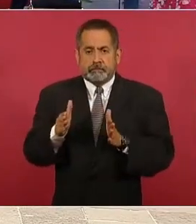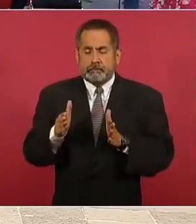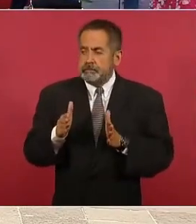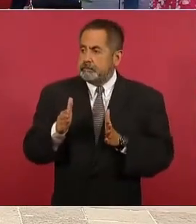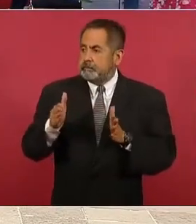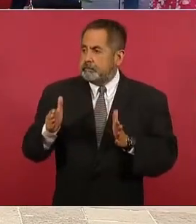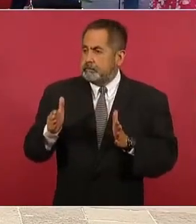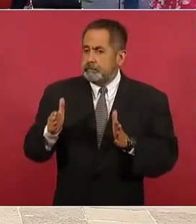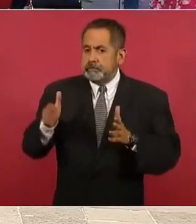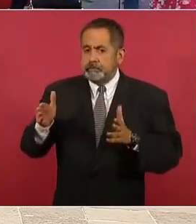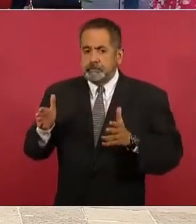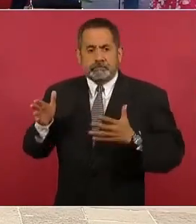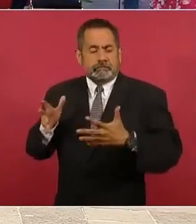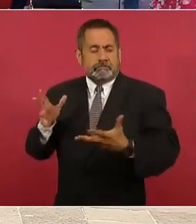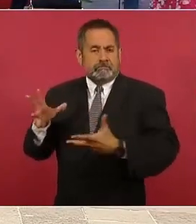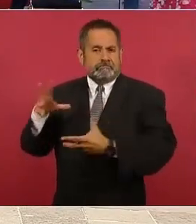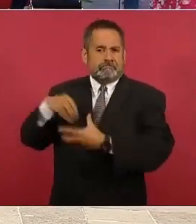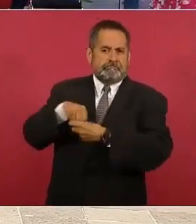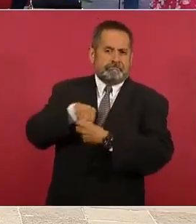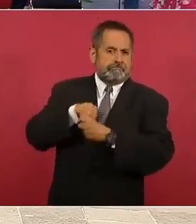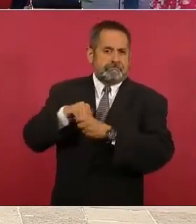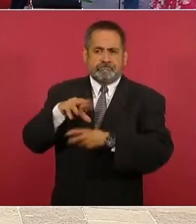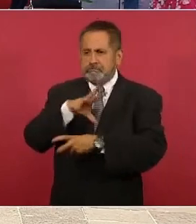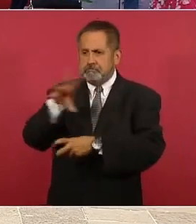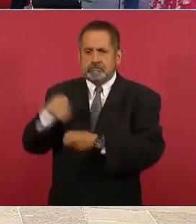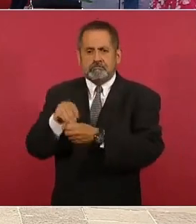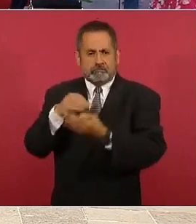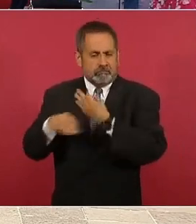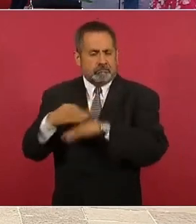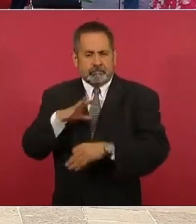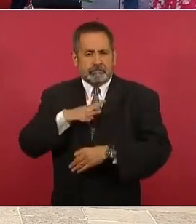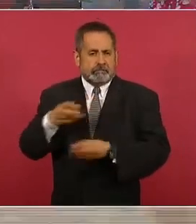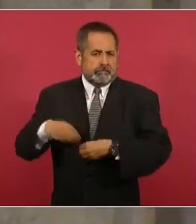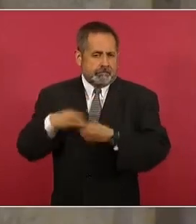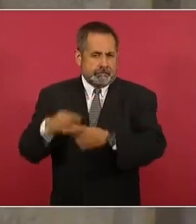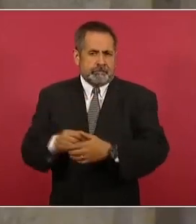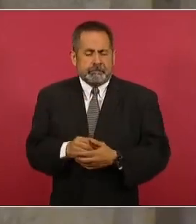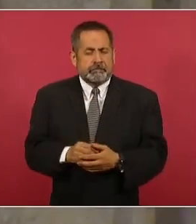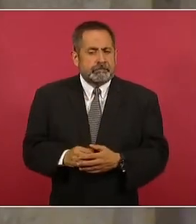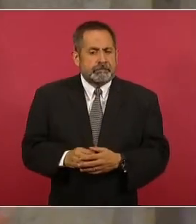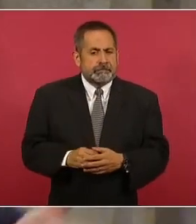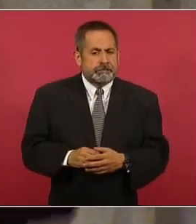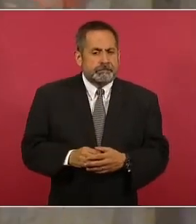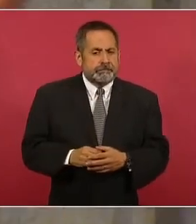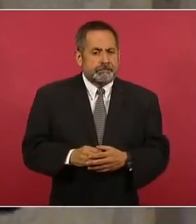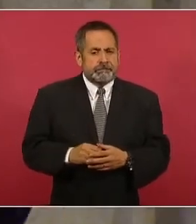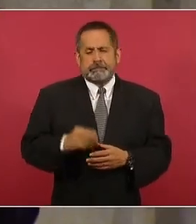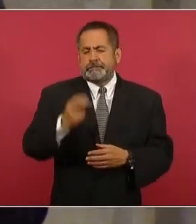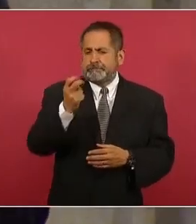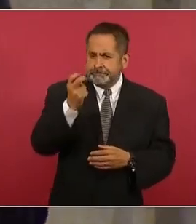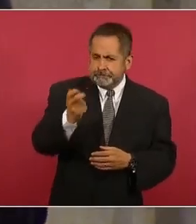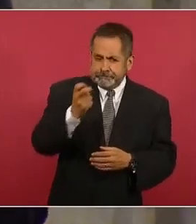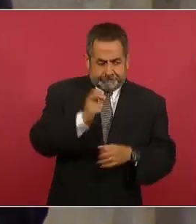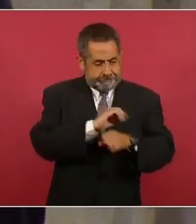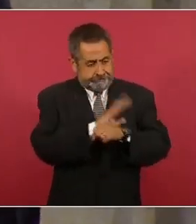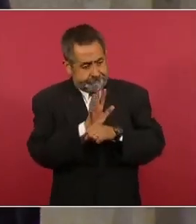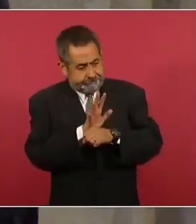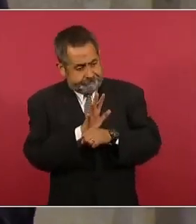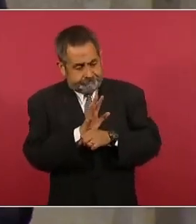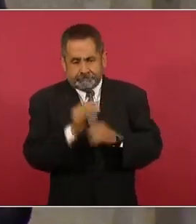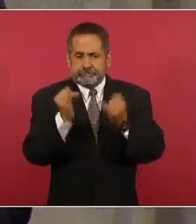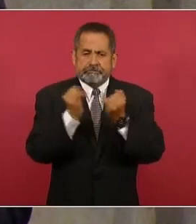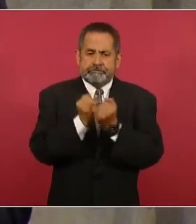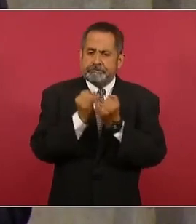la casa y ahí viven todos juntos. Así como enfrentamos la pandemia, queremos ahora enfrentar